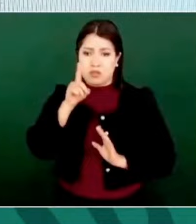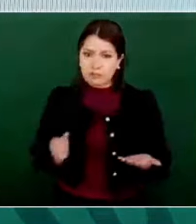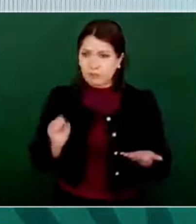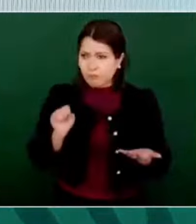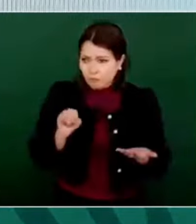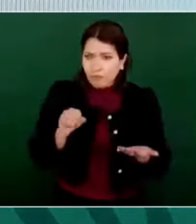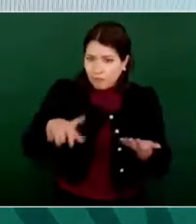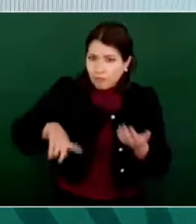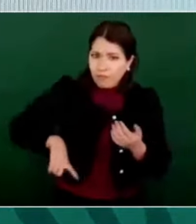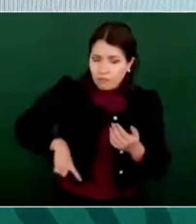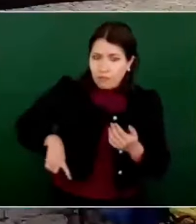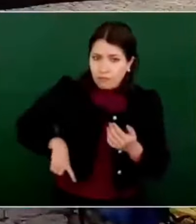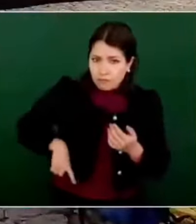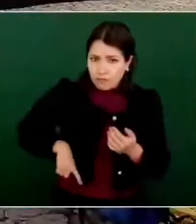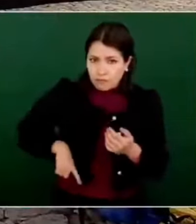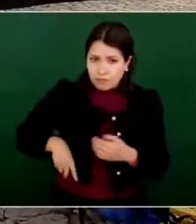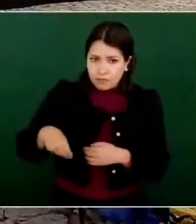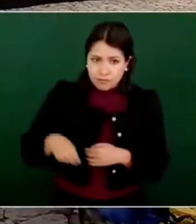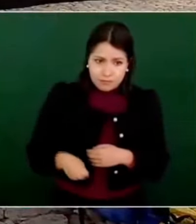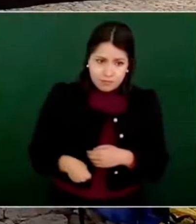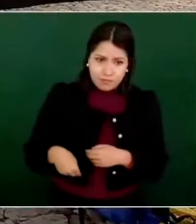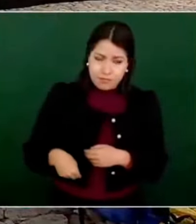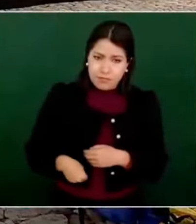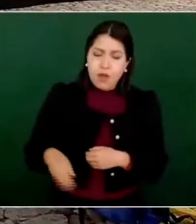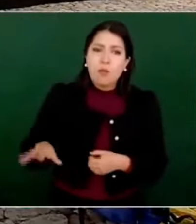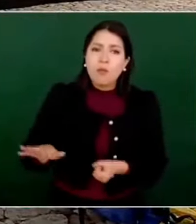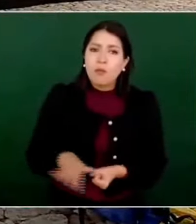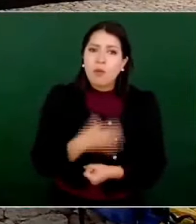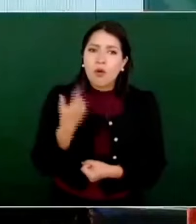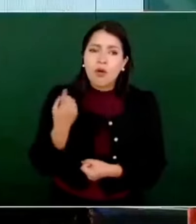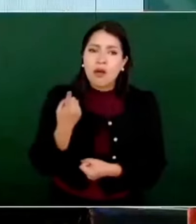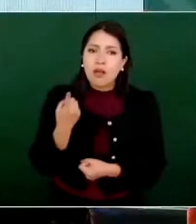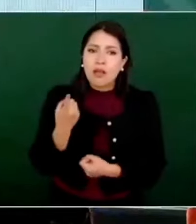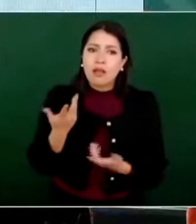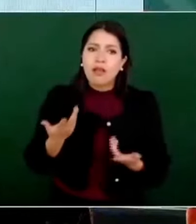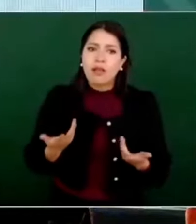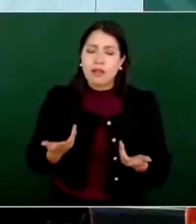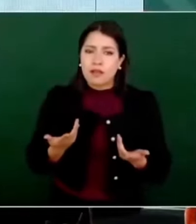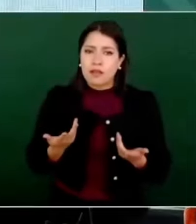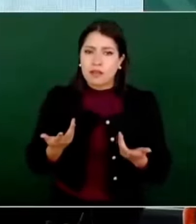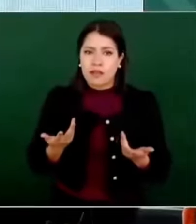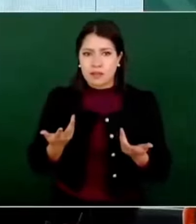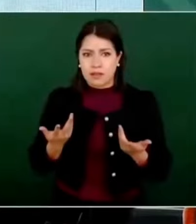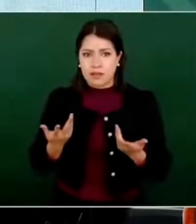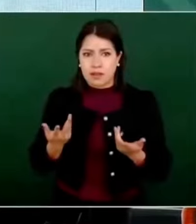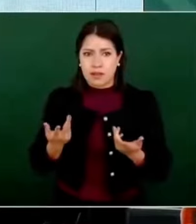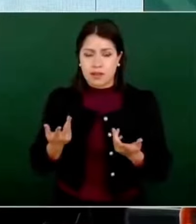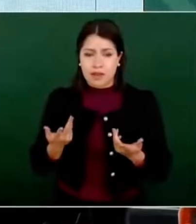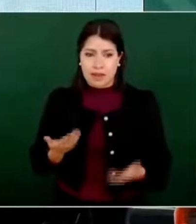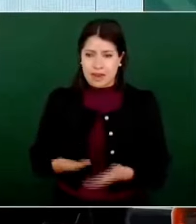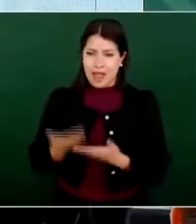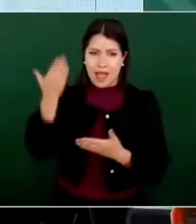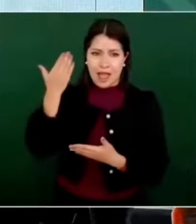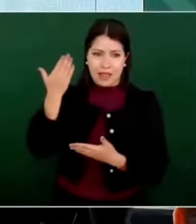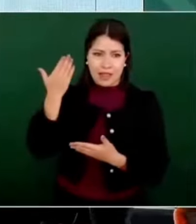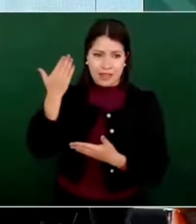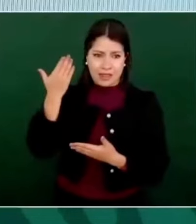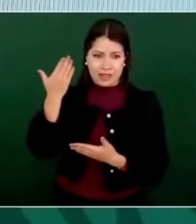ejército Por quienes estaban en ese entonces en el gobierno